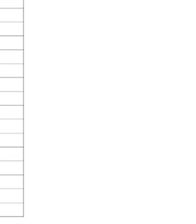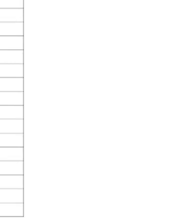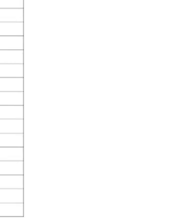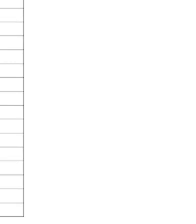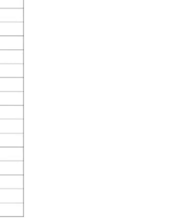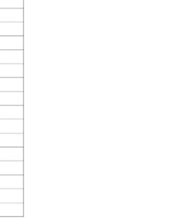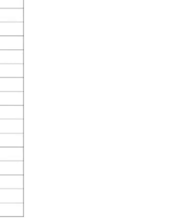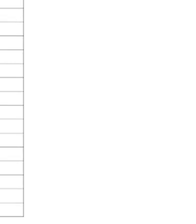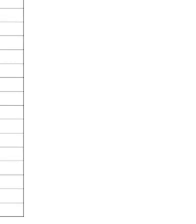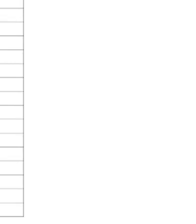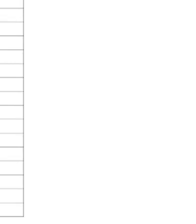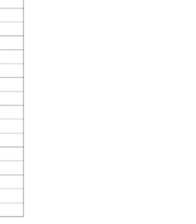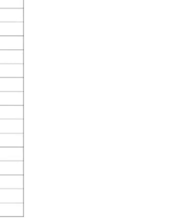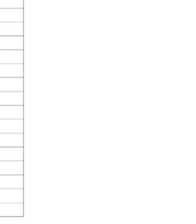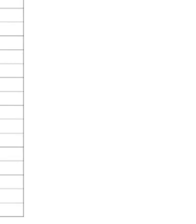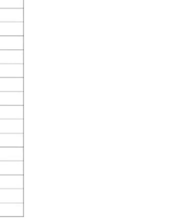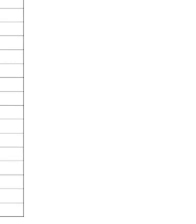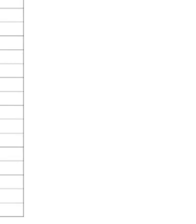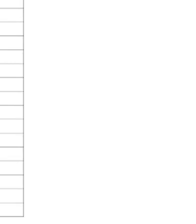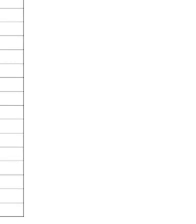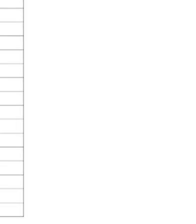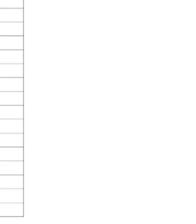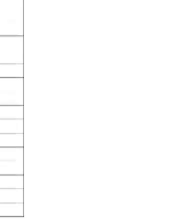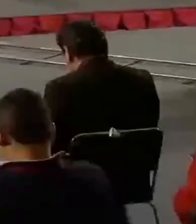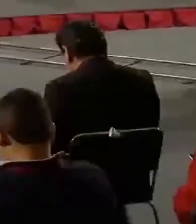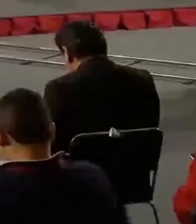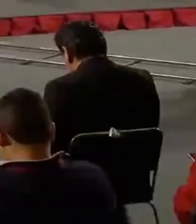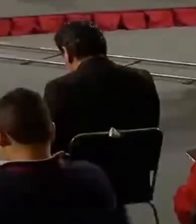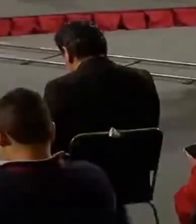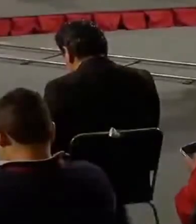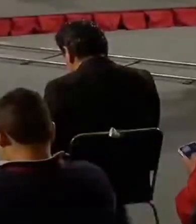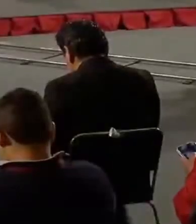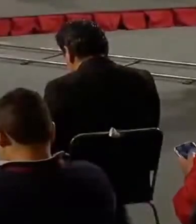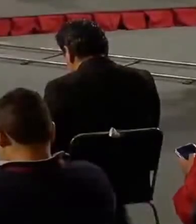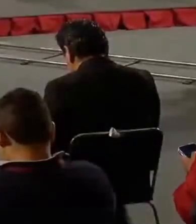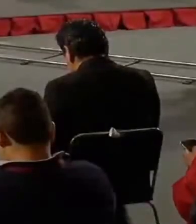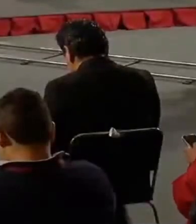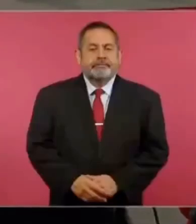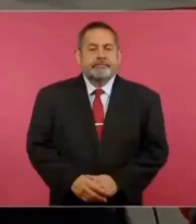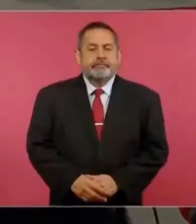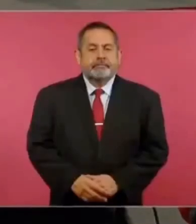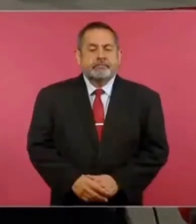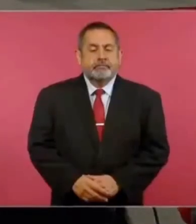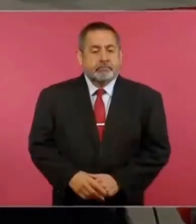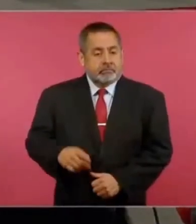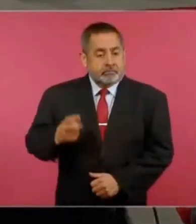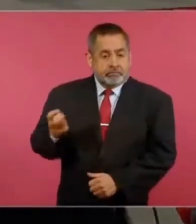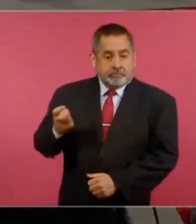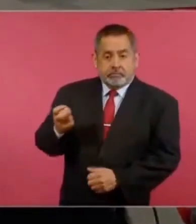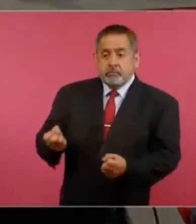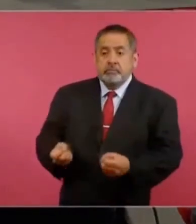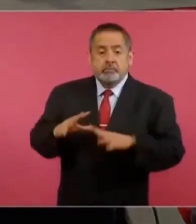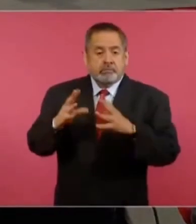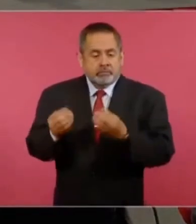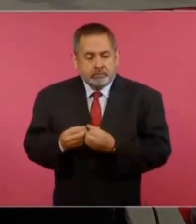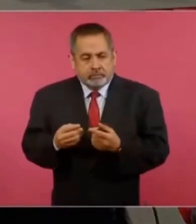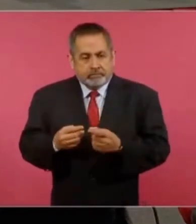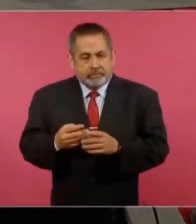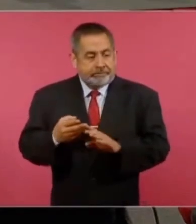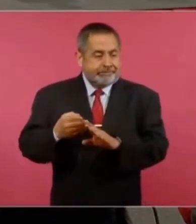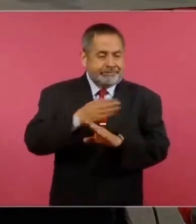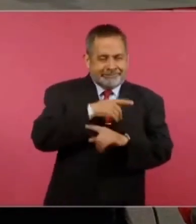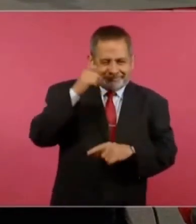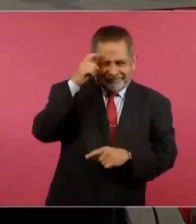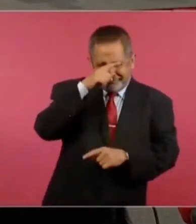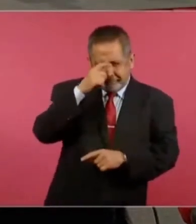es decir, invirtiendo en los centros de salud. Sin embargo, este número tan grande hubiera sido muy difícil hacerlo de